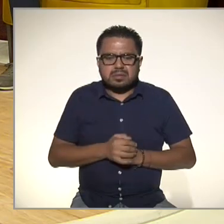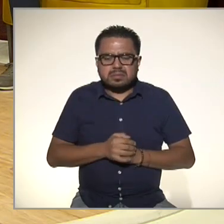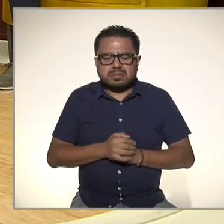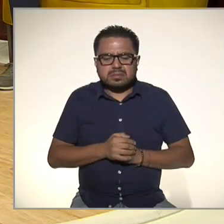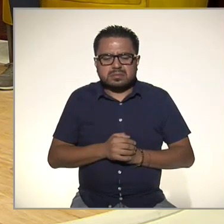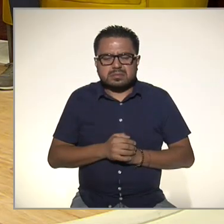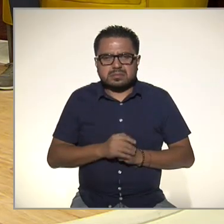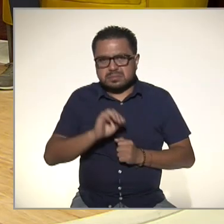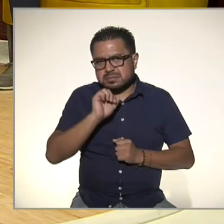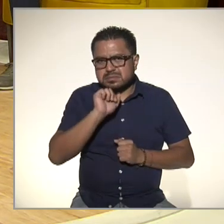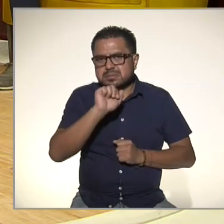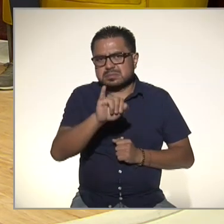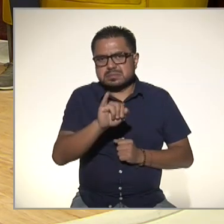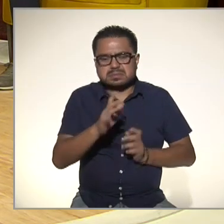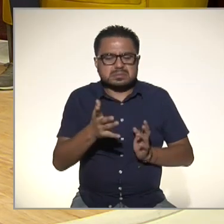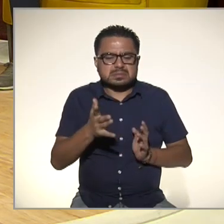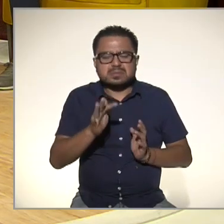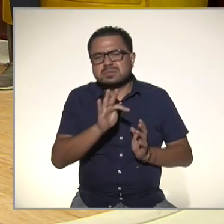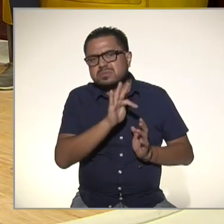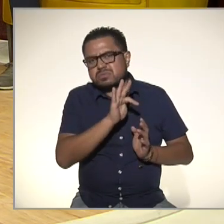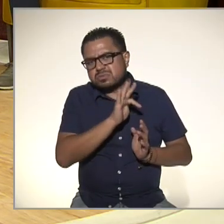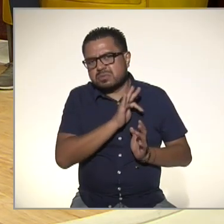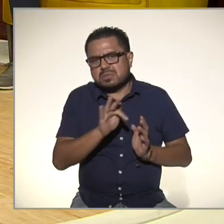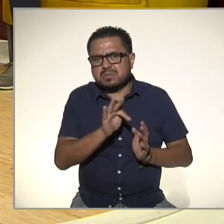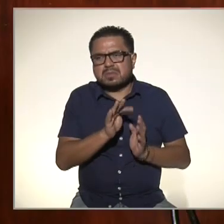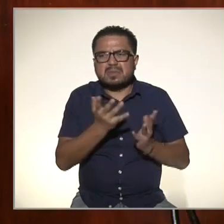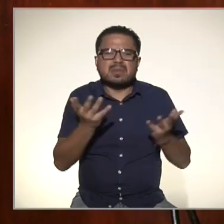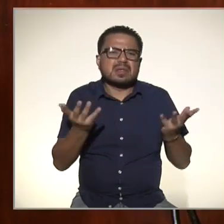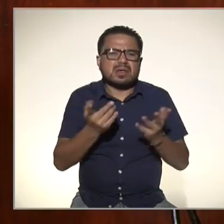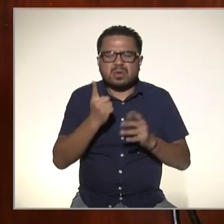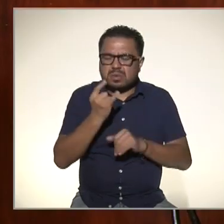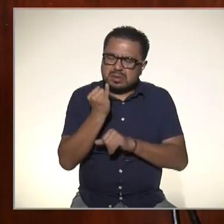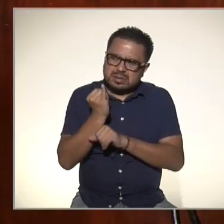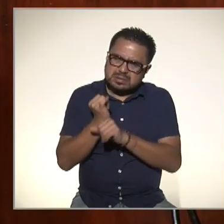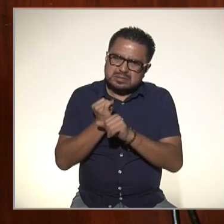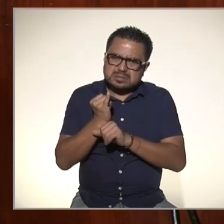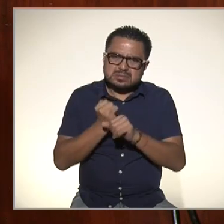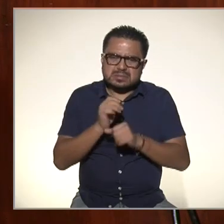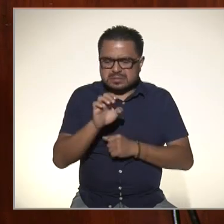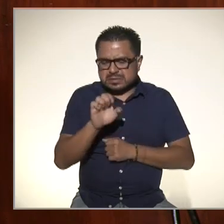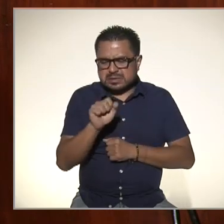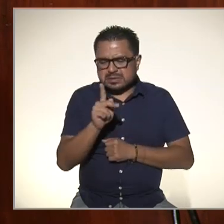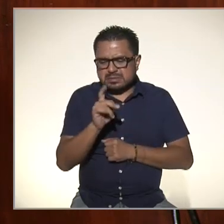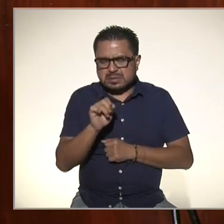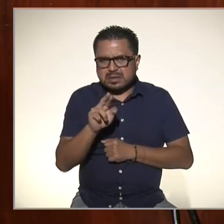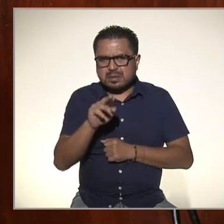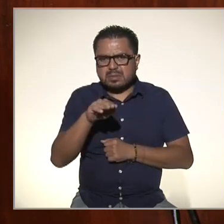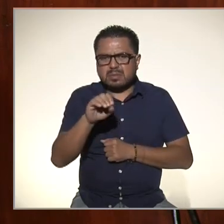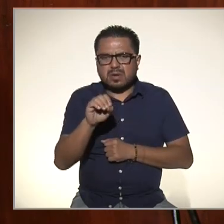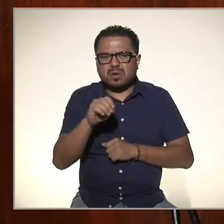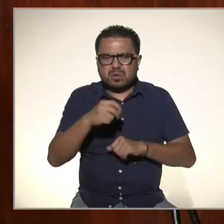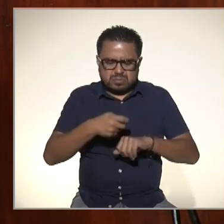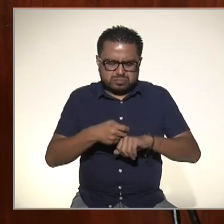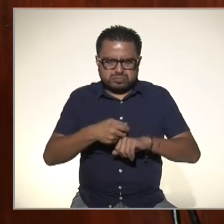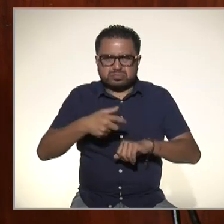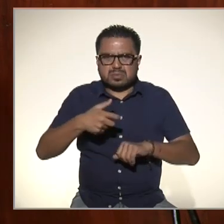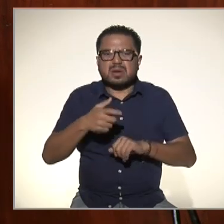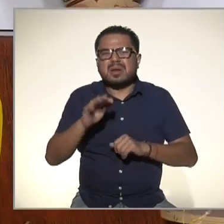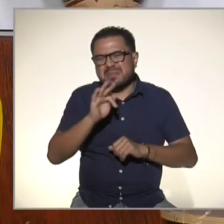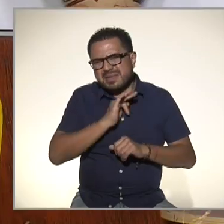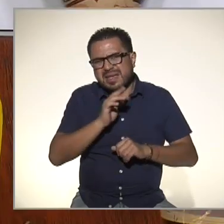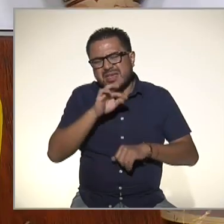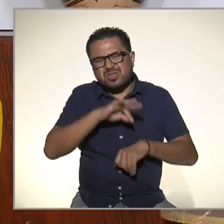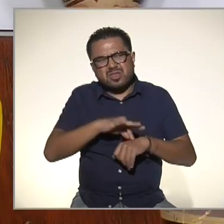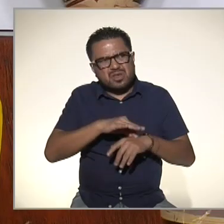pues básicamente podría practicarse a lo mejor algún estudio de espermocultivo, ¿no? Pero mejor que vaya a consulta y dependiendo de lo